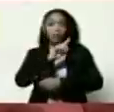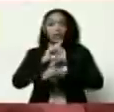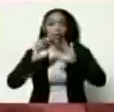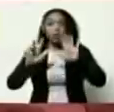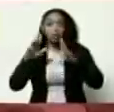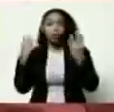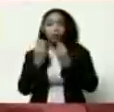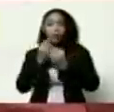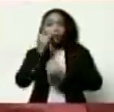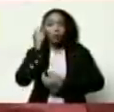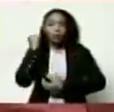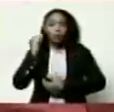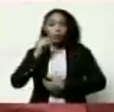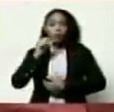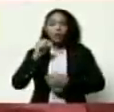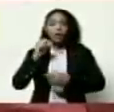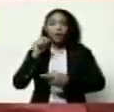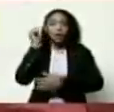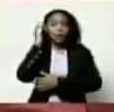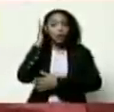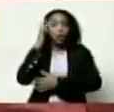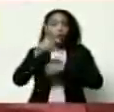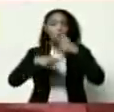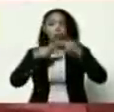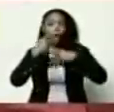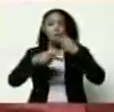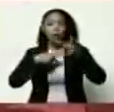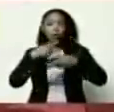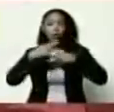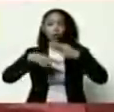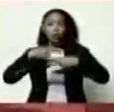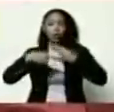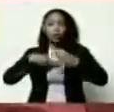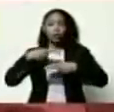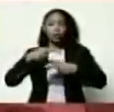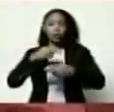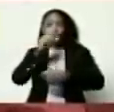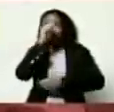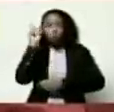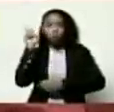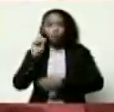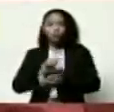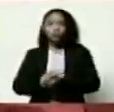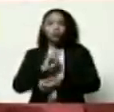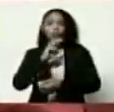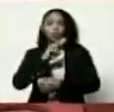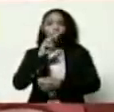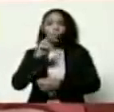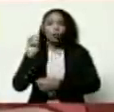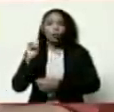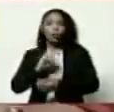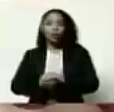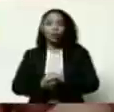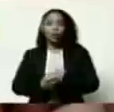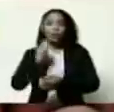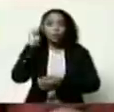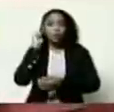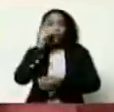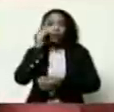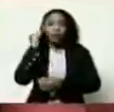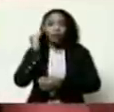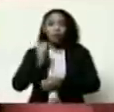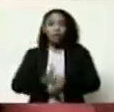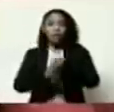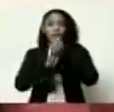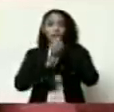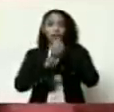compañeros y compañeras del Consejo Político de la Revolución, del Partido, y 220 diputados y delegadas